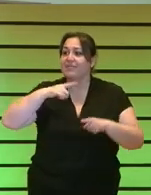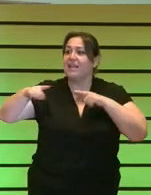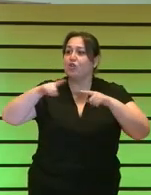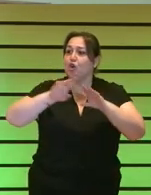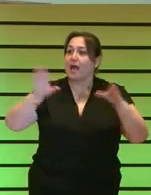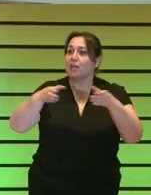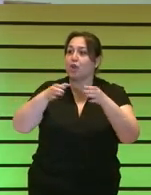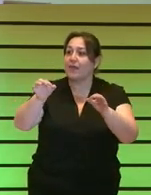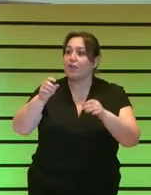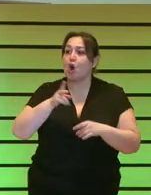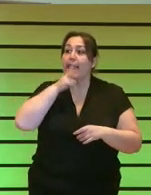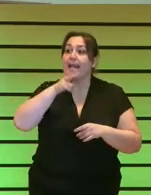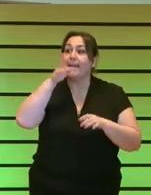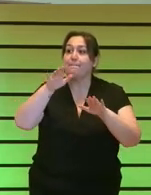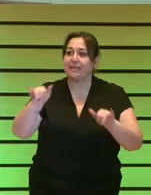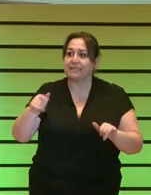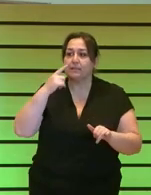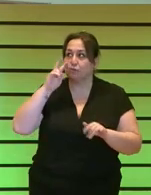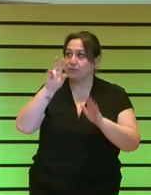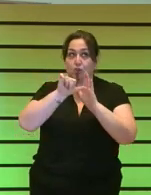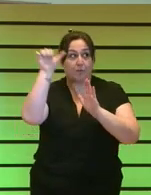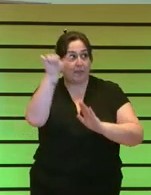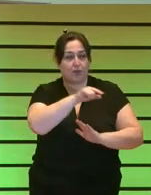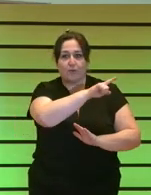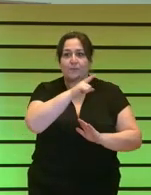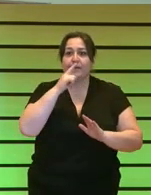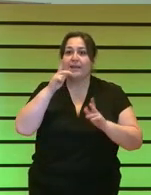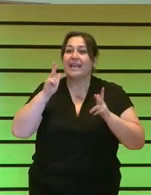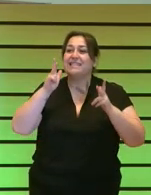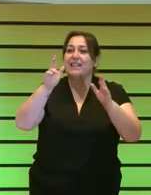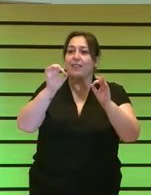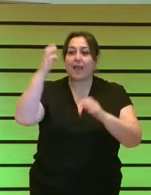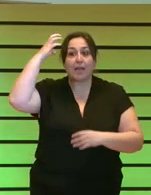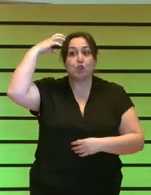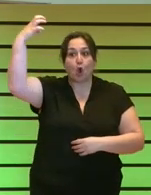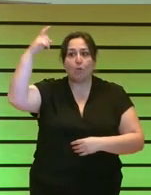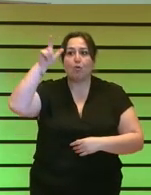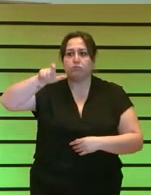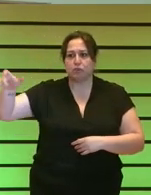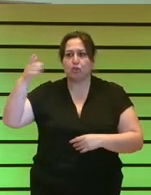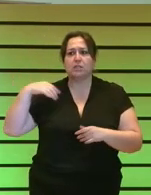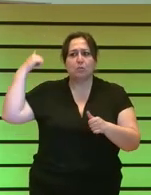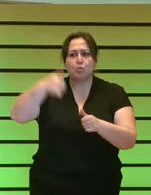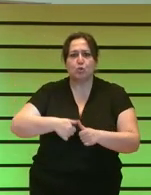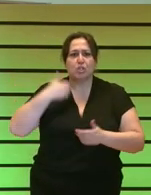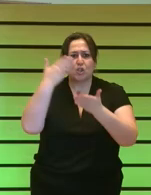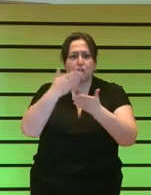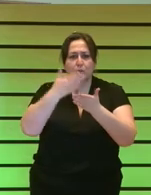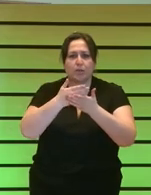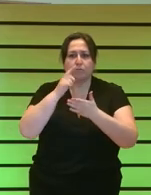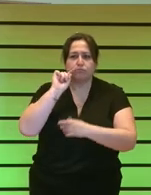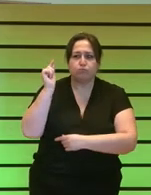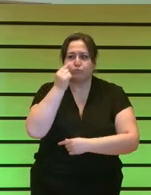hemos visto en la introducción el instituto de resiliencia de estocolmo que es una gente que lleva años estudiando esto identificó esos nueve criterios